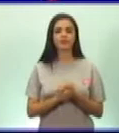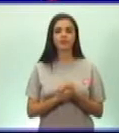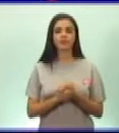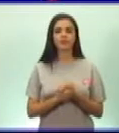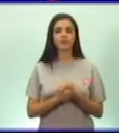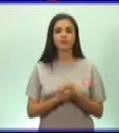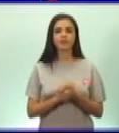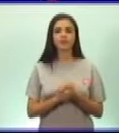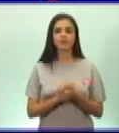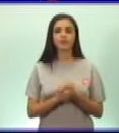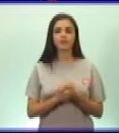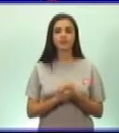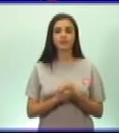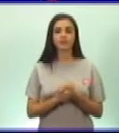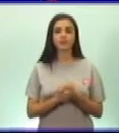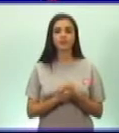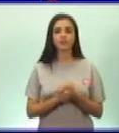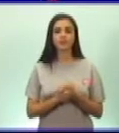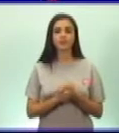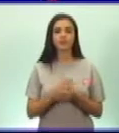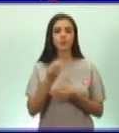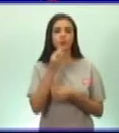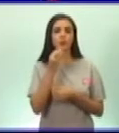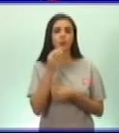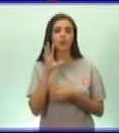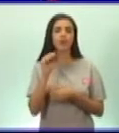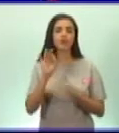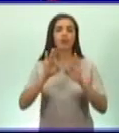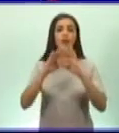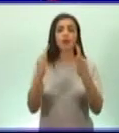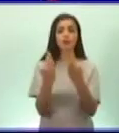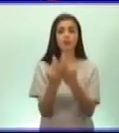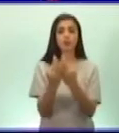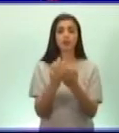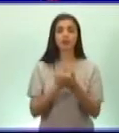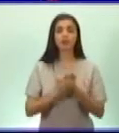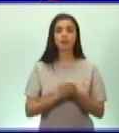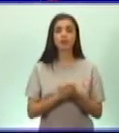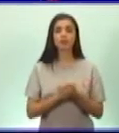necesarias. Pueden decirle a sus familiares.